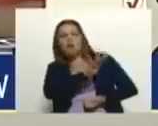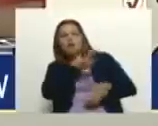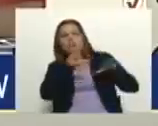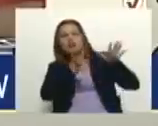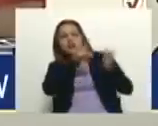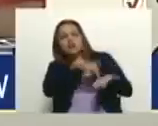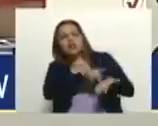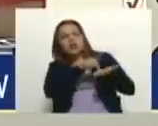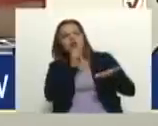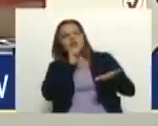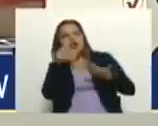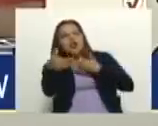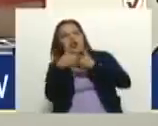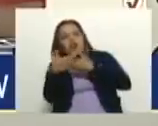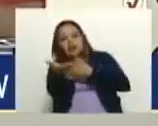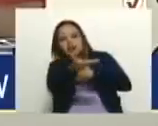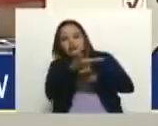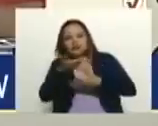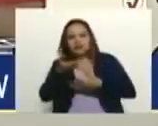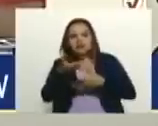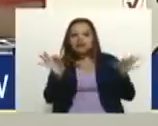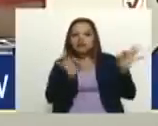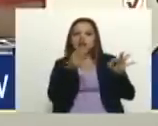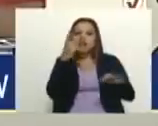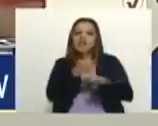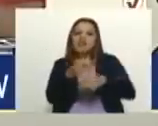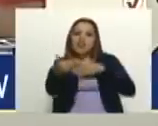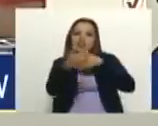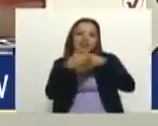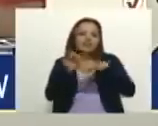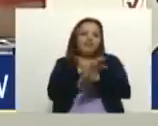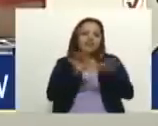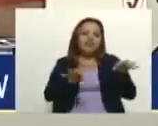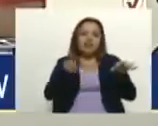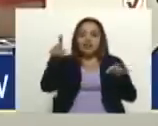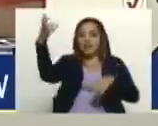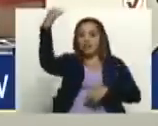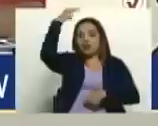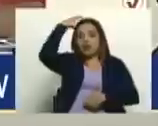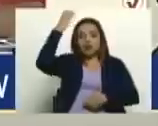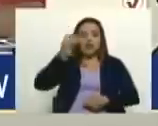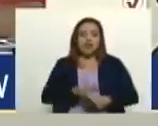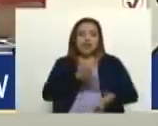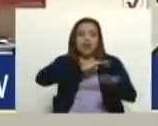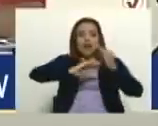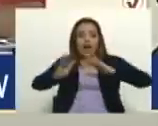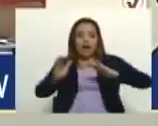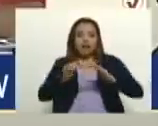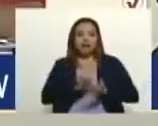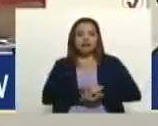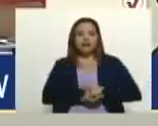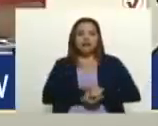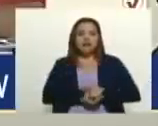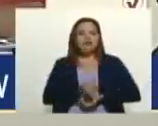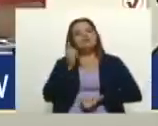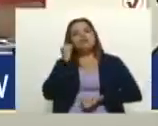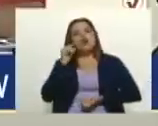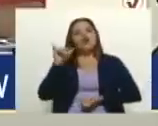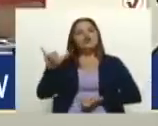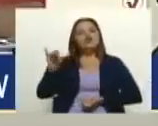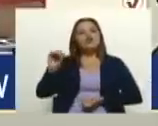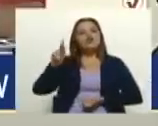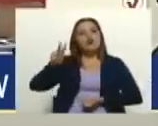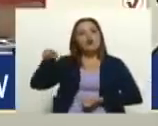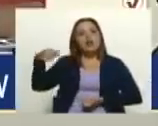con ella. Nadie debe meterse con ella. Una reina, la reina del karate 2, la compatriota Yorgelis